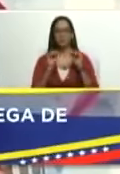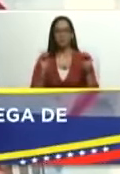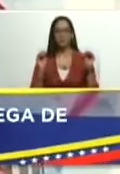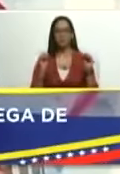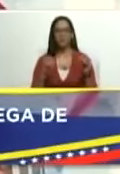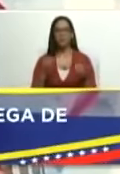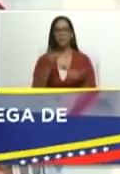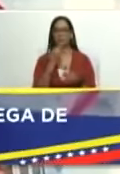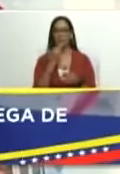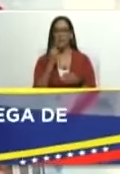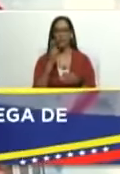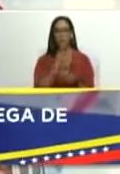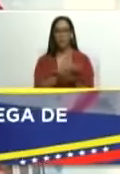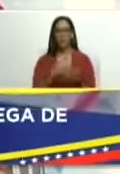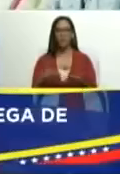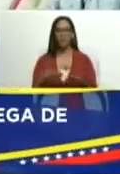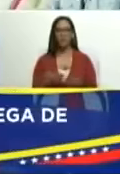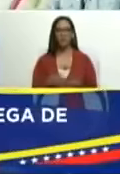de los 2 millones.